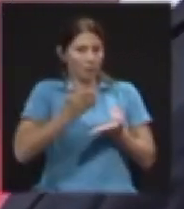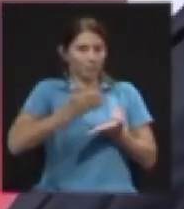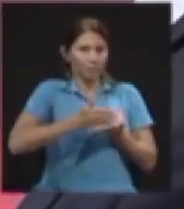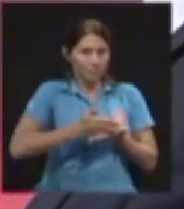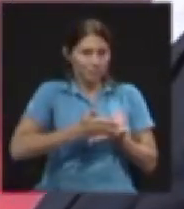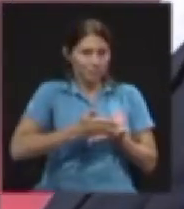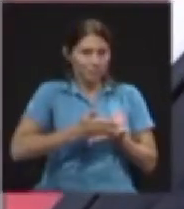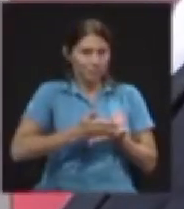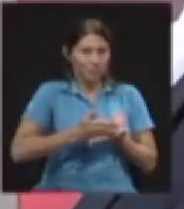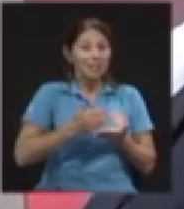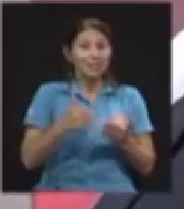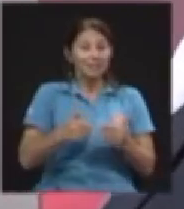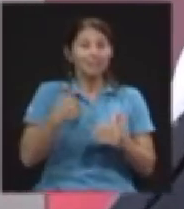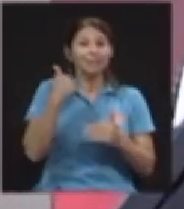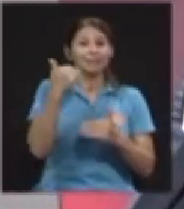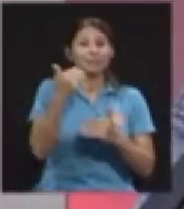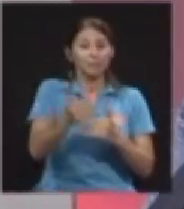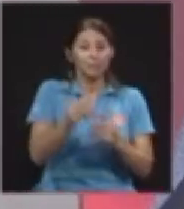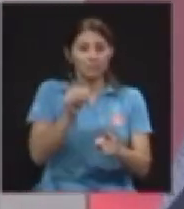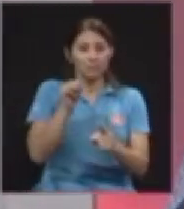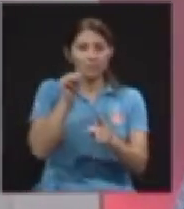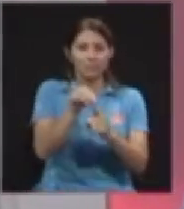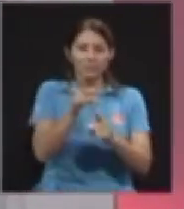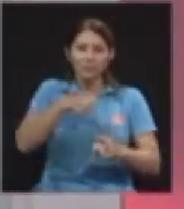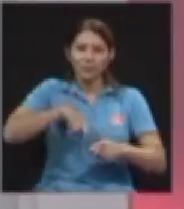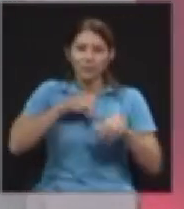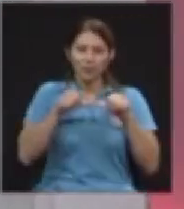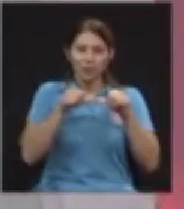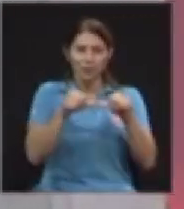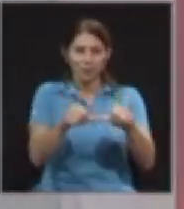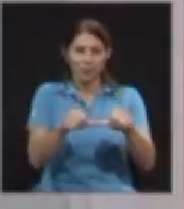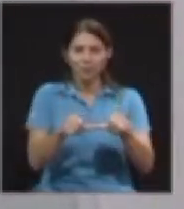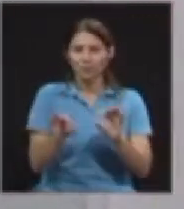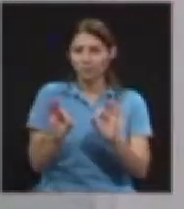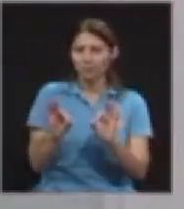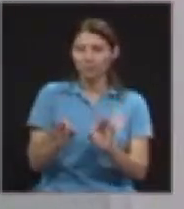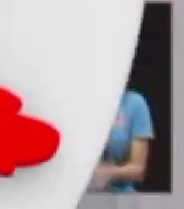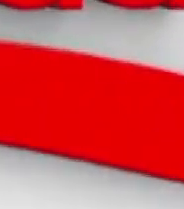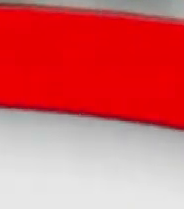una vez que el canal nos invite a hacerlo, continuamos. ¿Cómo no?